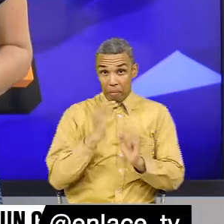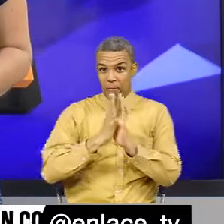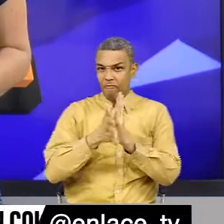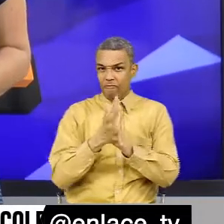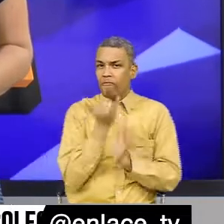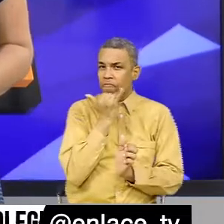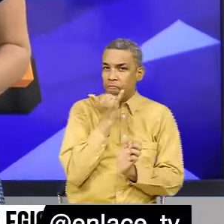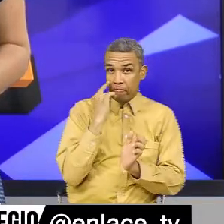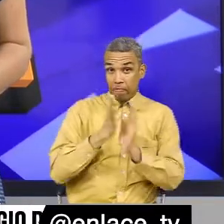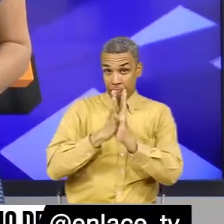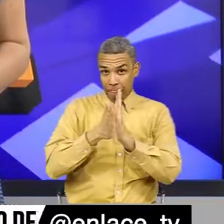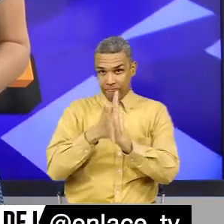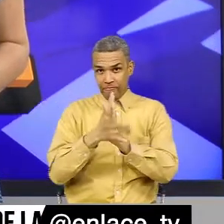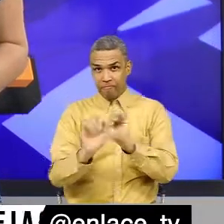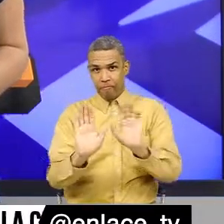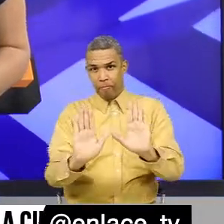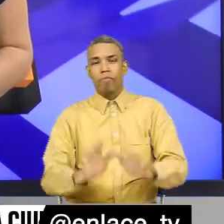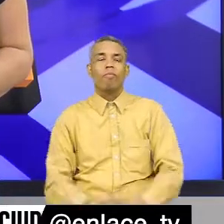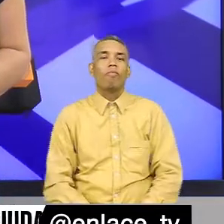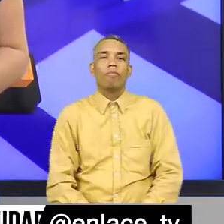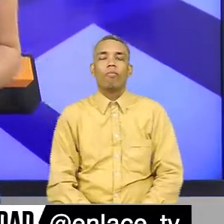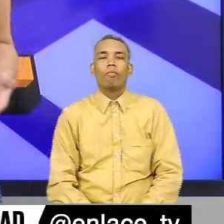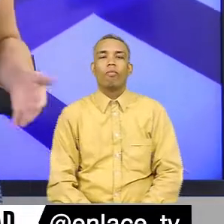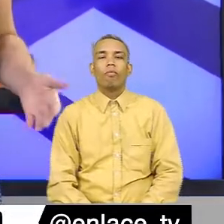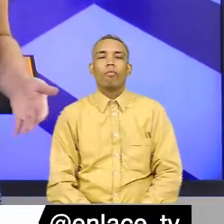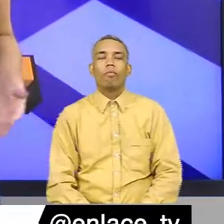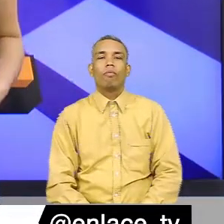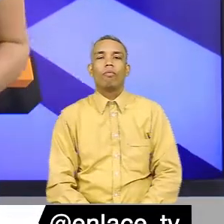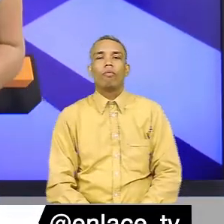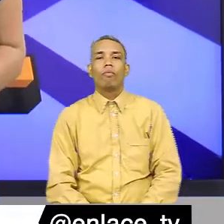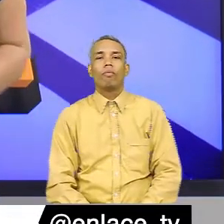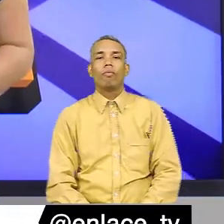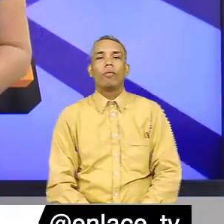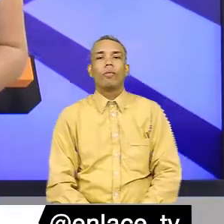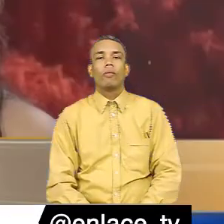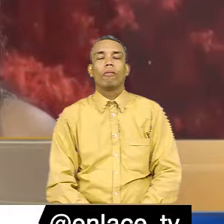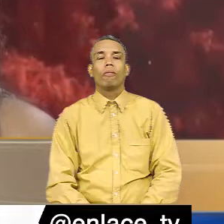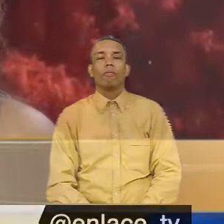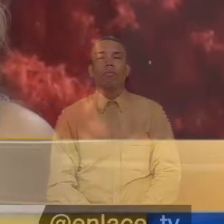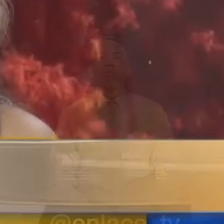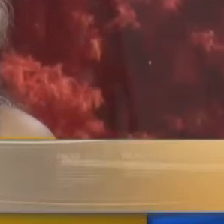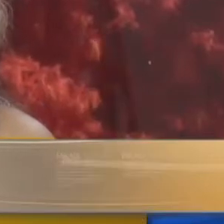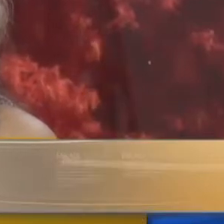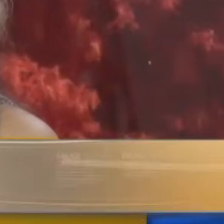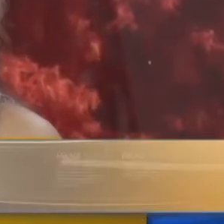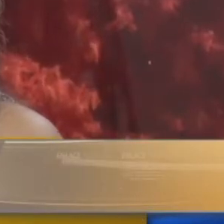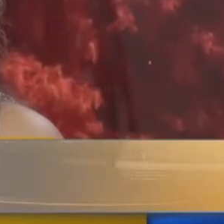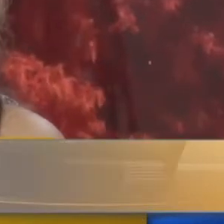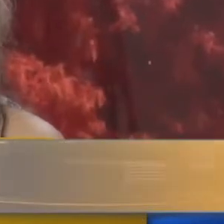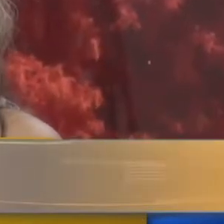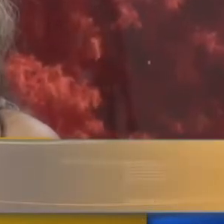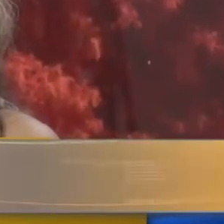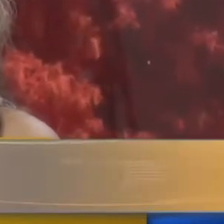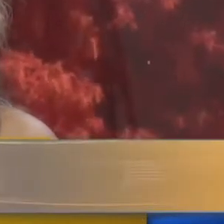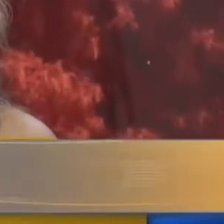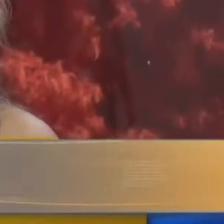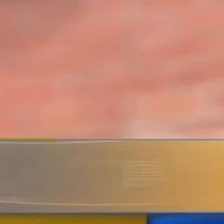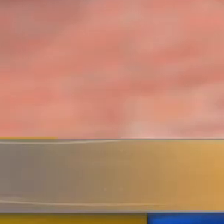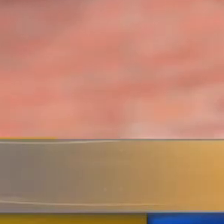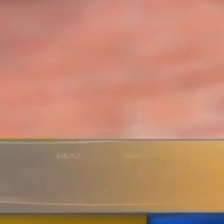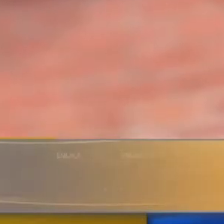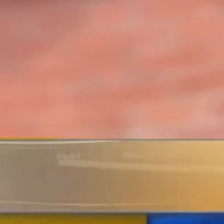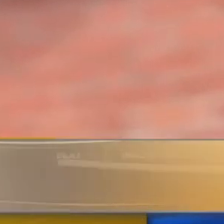informaciones serán tratadas en la presente emisión. Bienvenidos a Enlace Noticias, lo que usted quiere ver. Secretaria de Educación se refirió a denuncias por matoneo